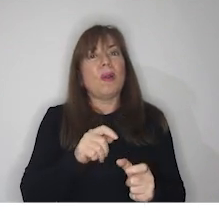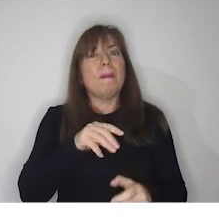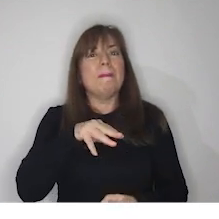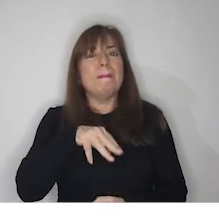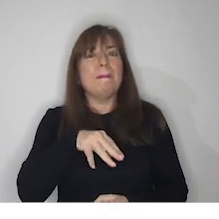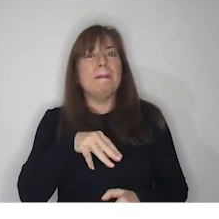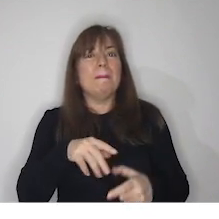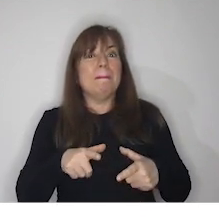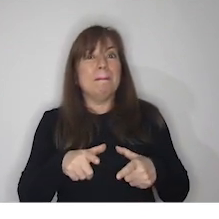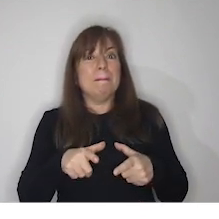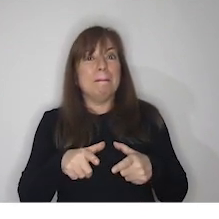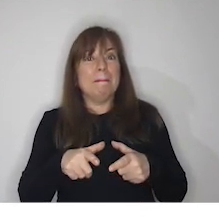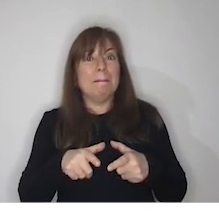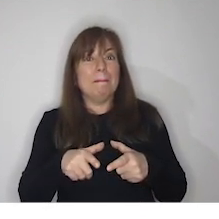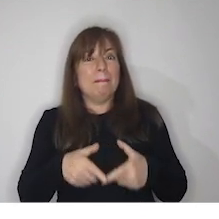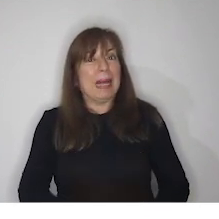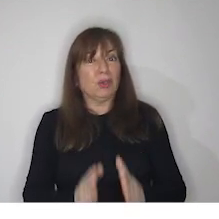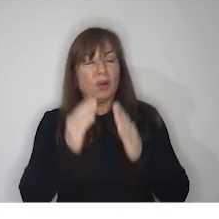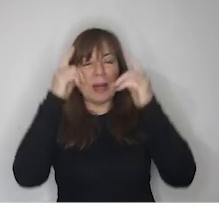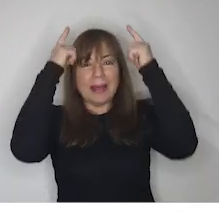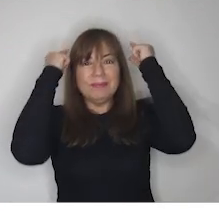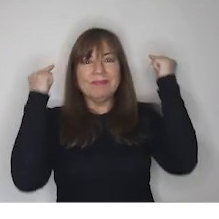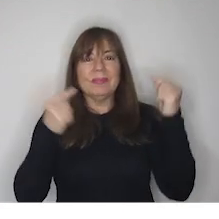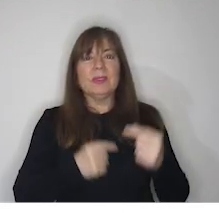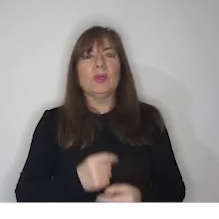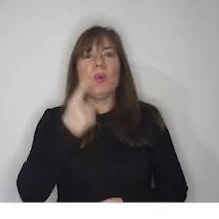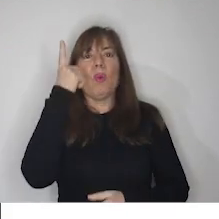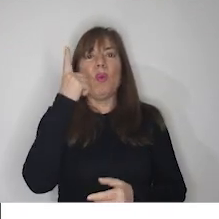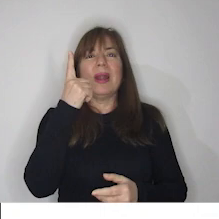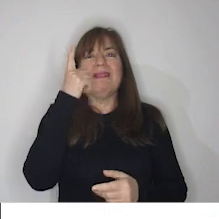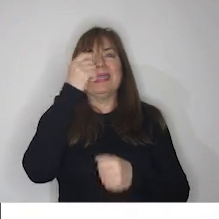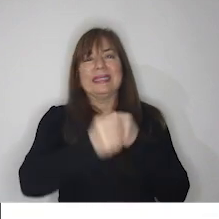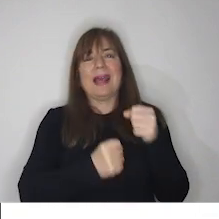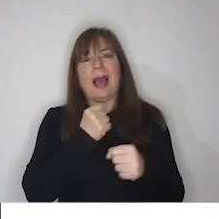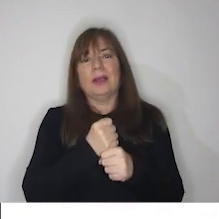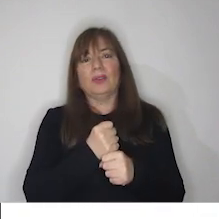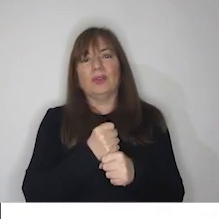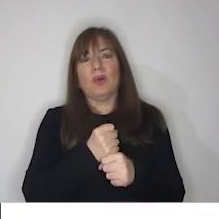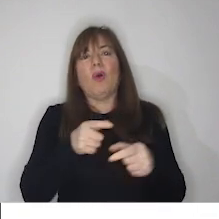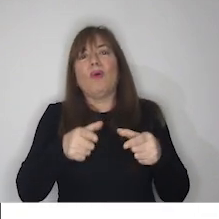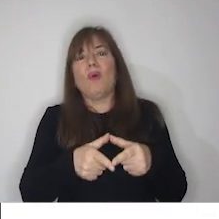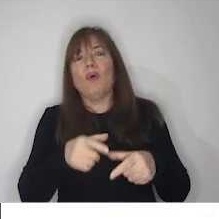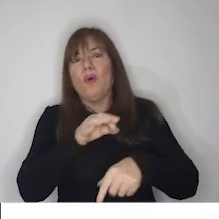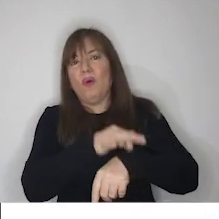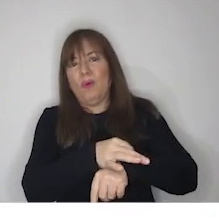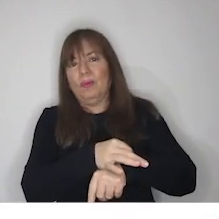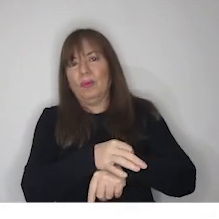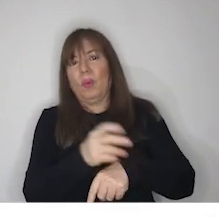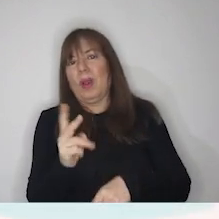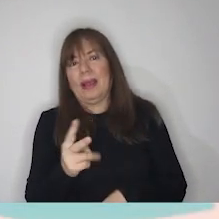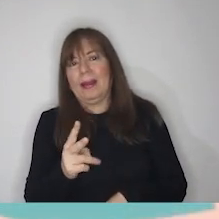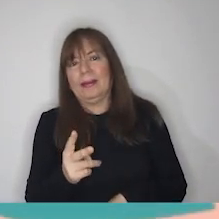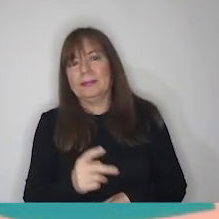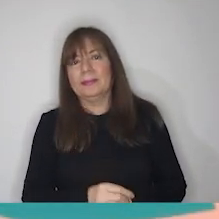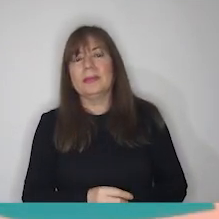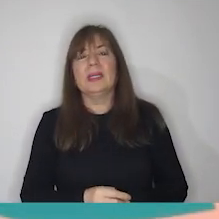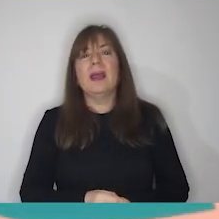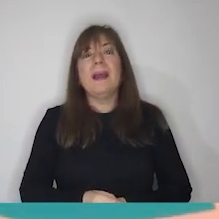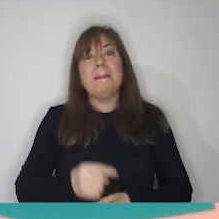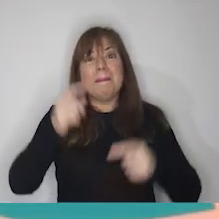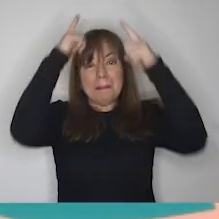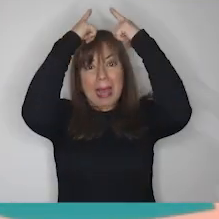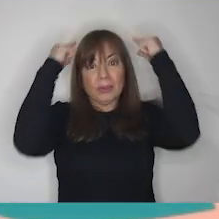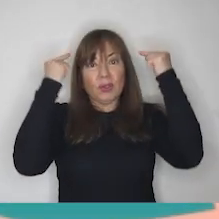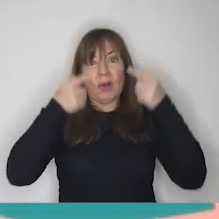con la matrona o ginecólogo. Se recomienda acudir con matrona o ginecólogo al menos una vez al año. Dentro